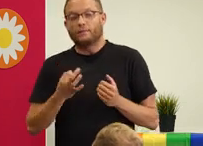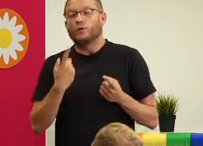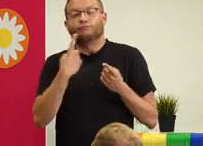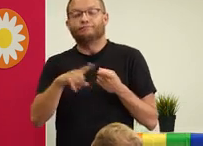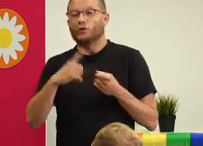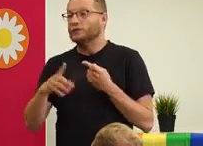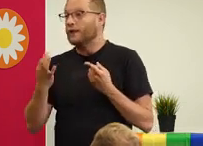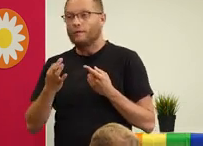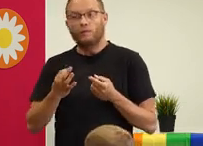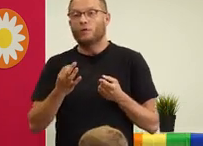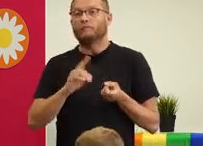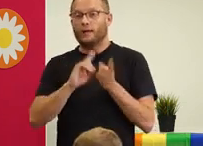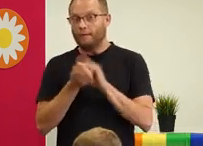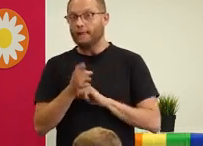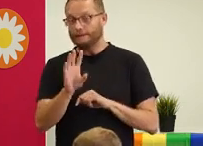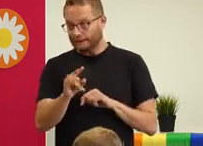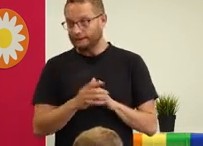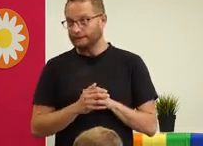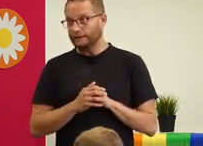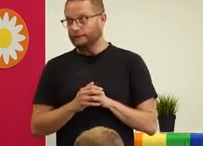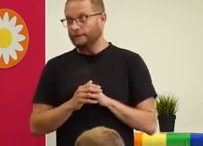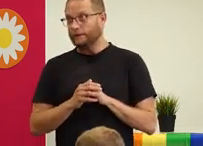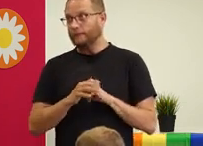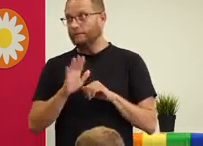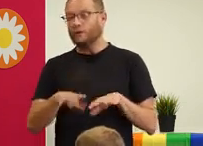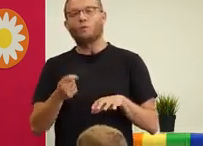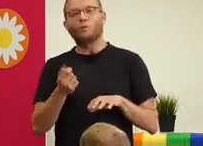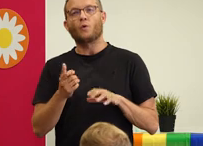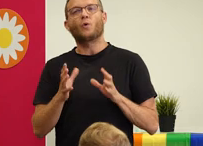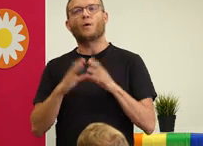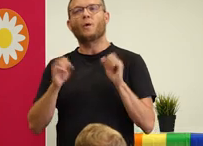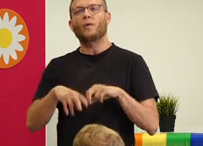cosas que cambien, pero además que están un poco de acuerdo